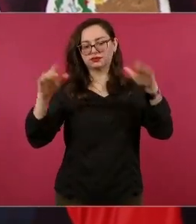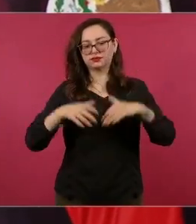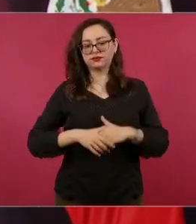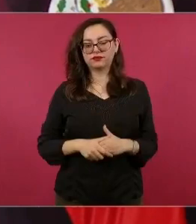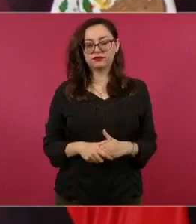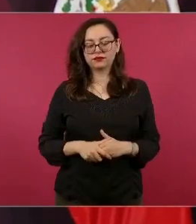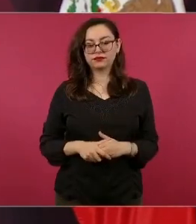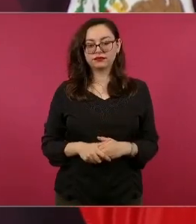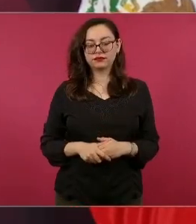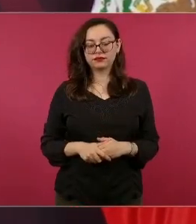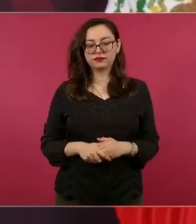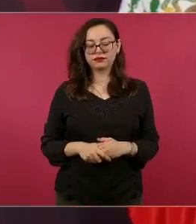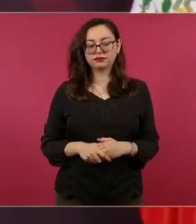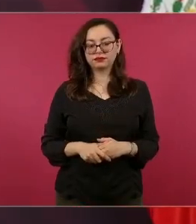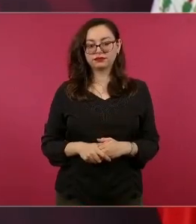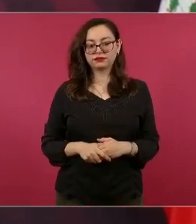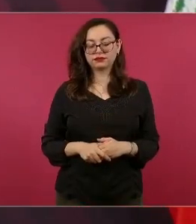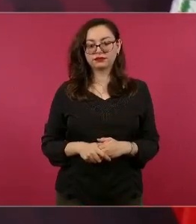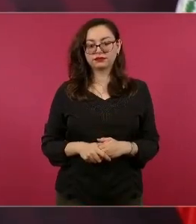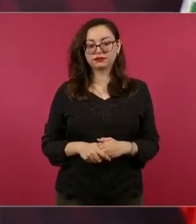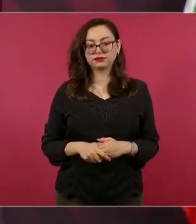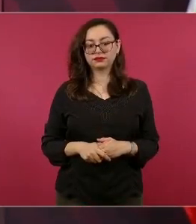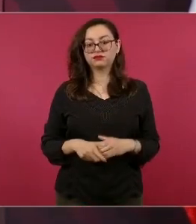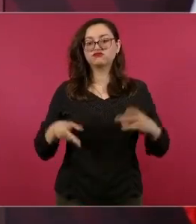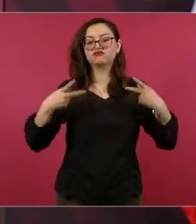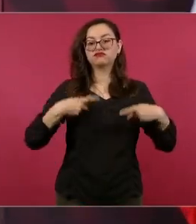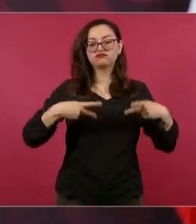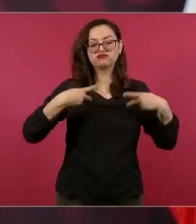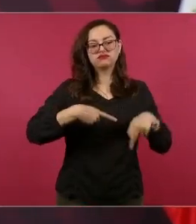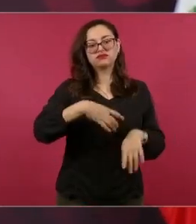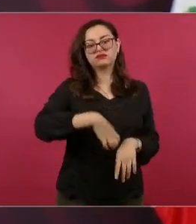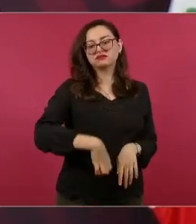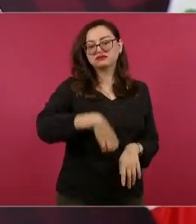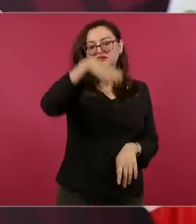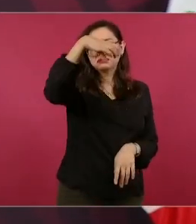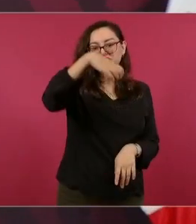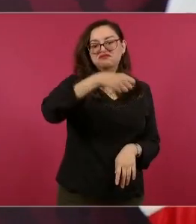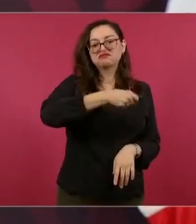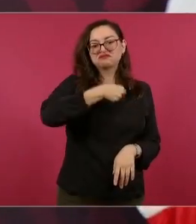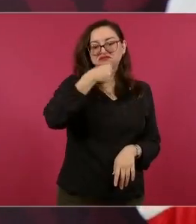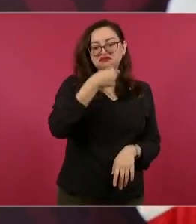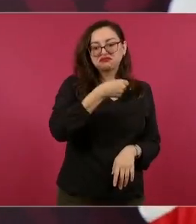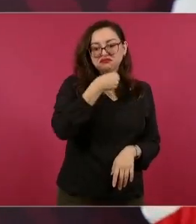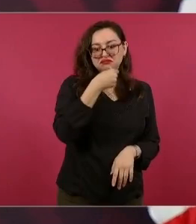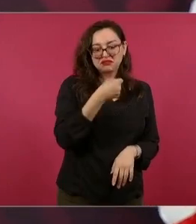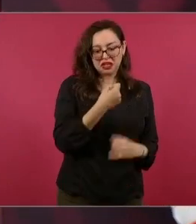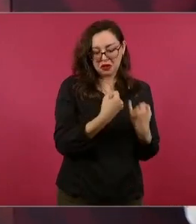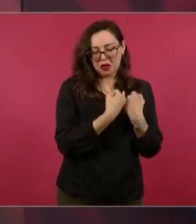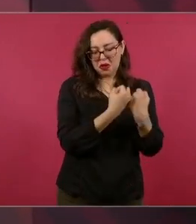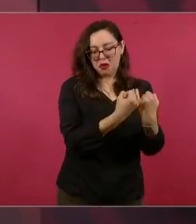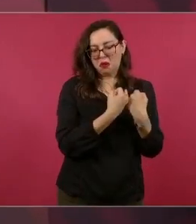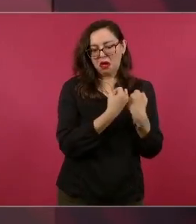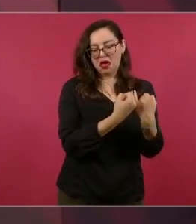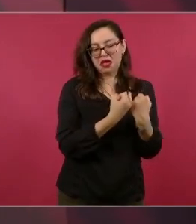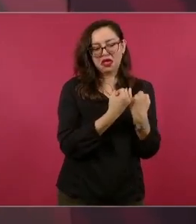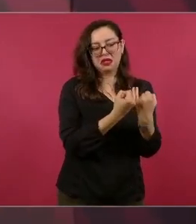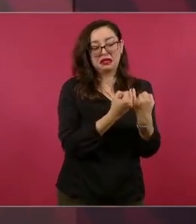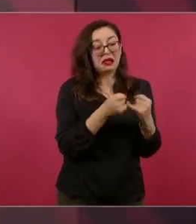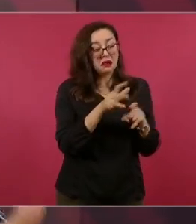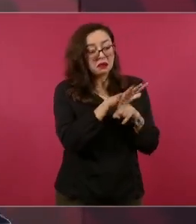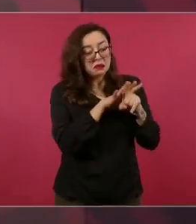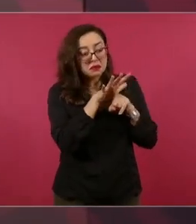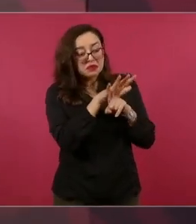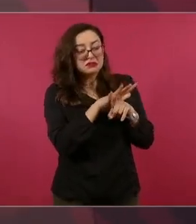O sea, ya con gente mayor, veteranos como el que habla, ya está muy